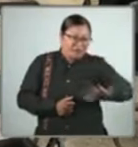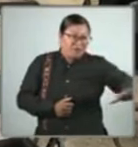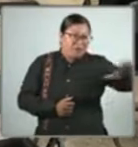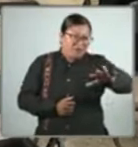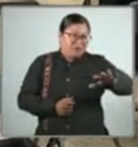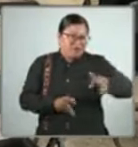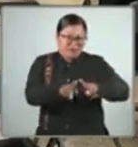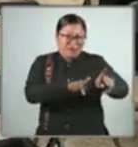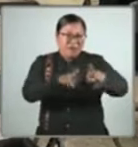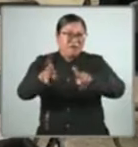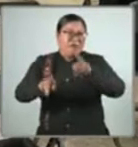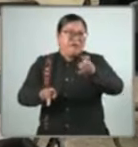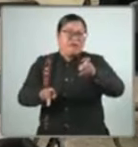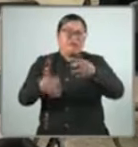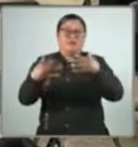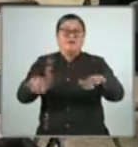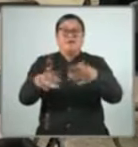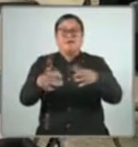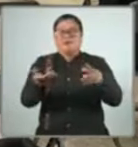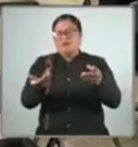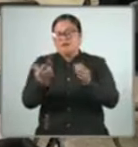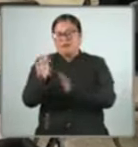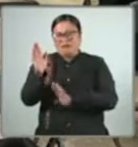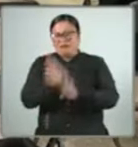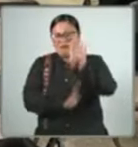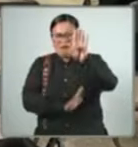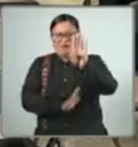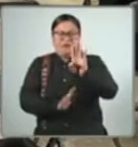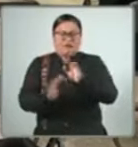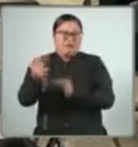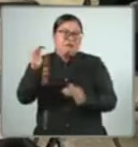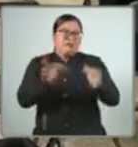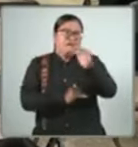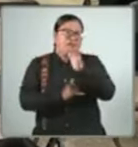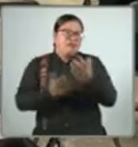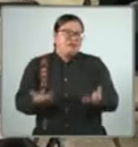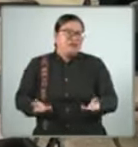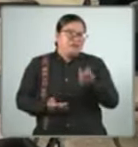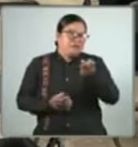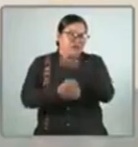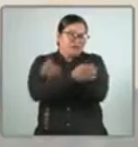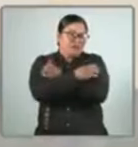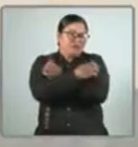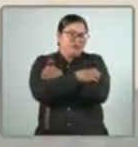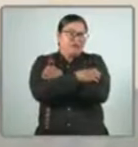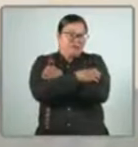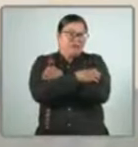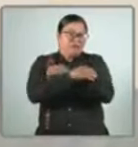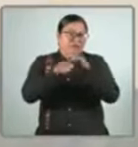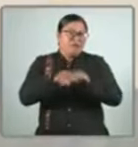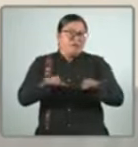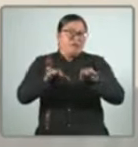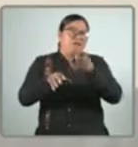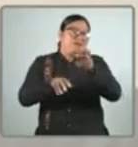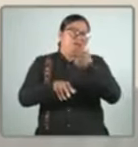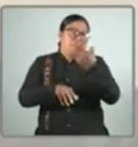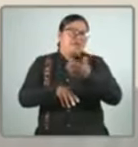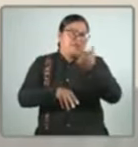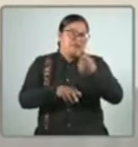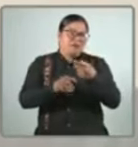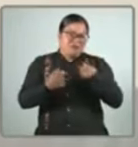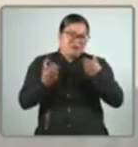las poblaciones los que han llegado hasta arriba, ¿sí? La educación pública es lo mejor y como